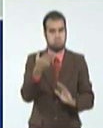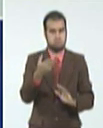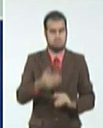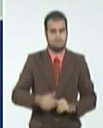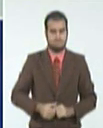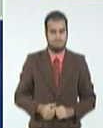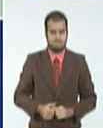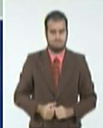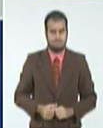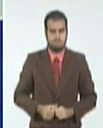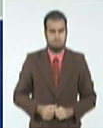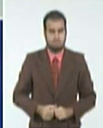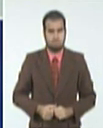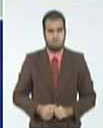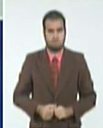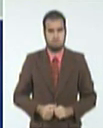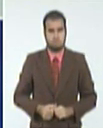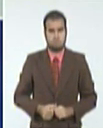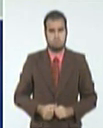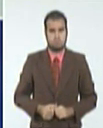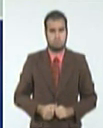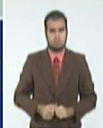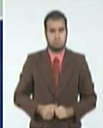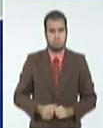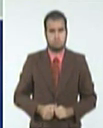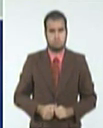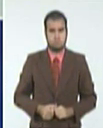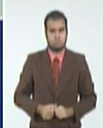promediando la elevada cifra de